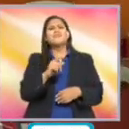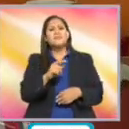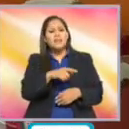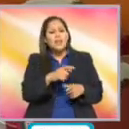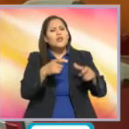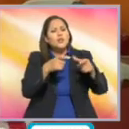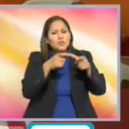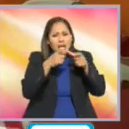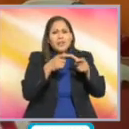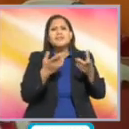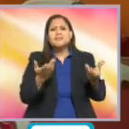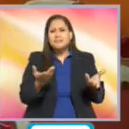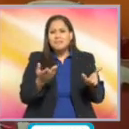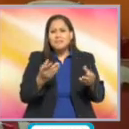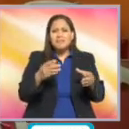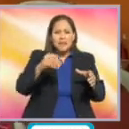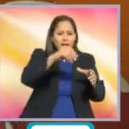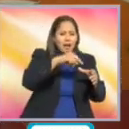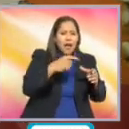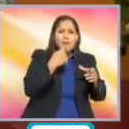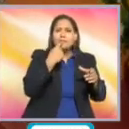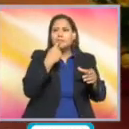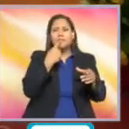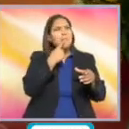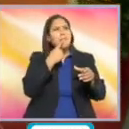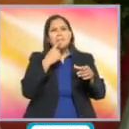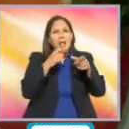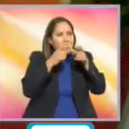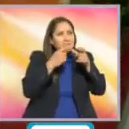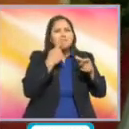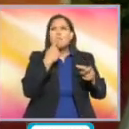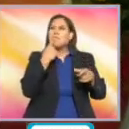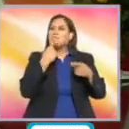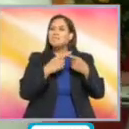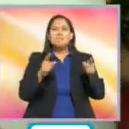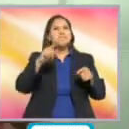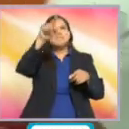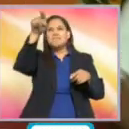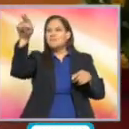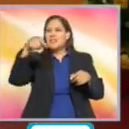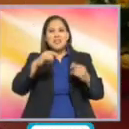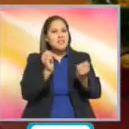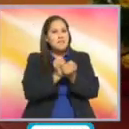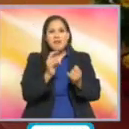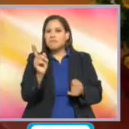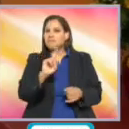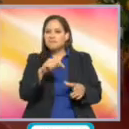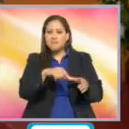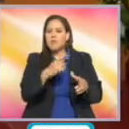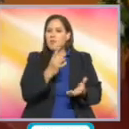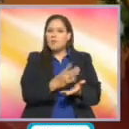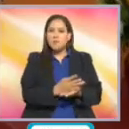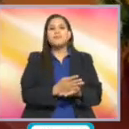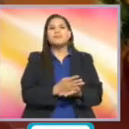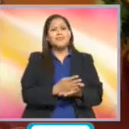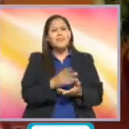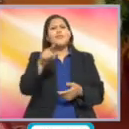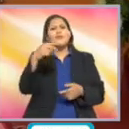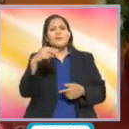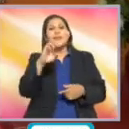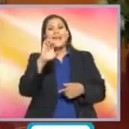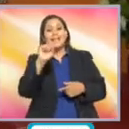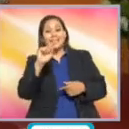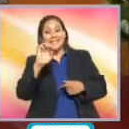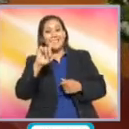las tostadas? Pues ya se les dice, le ponemos esas, no, es que nada es igual. Ajá, sí. Oiga, ¿y su nombre?